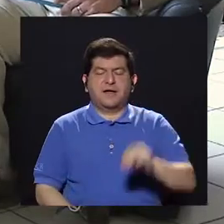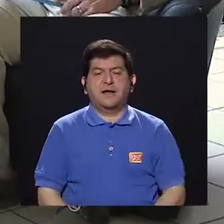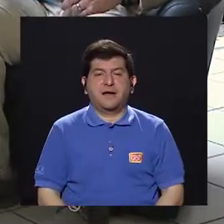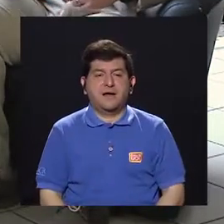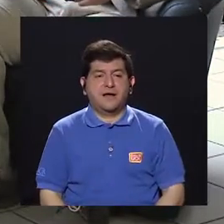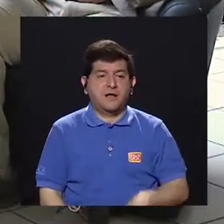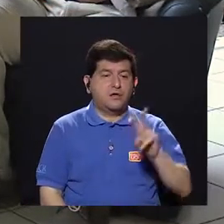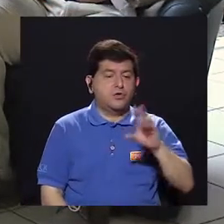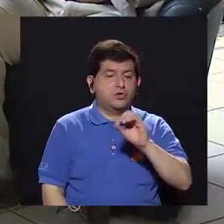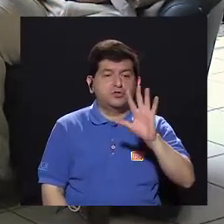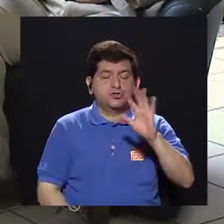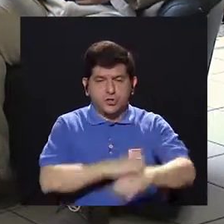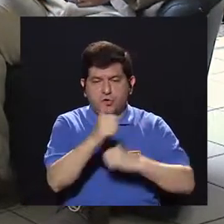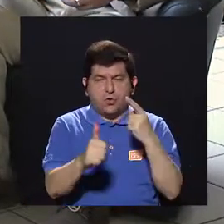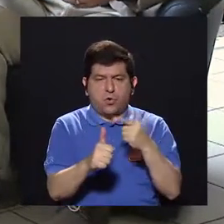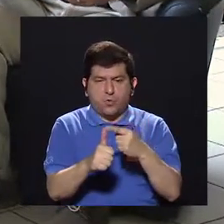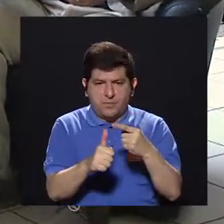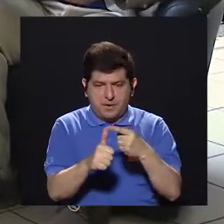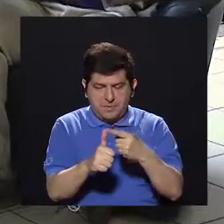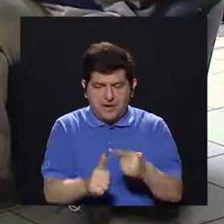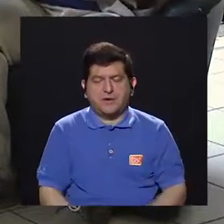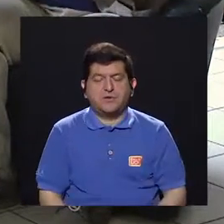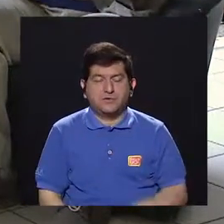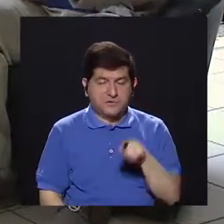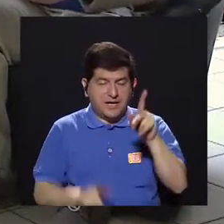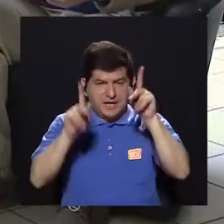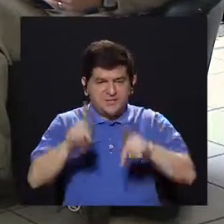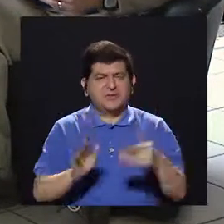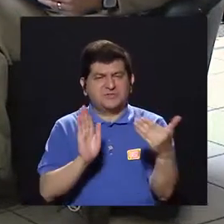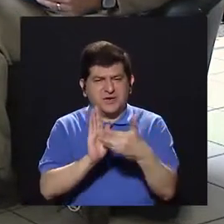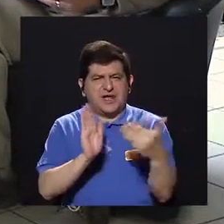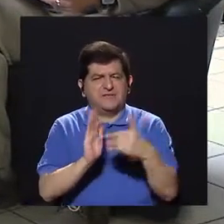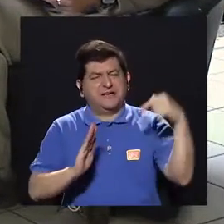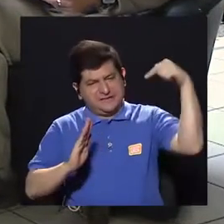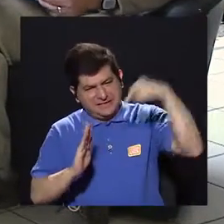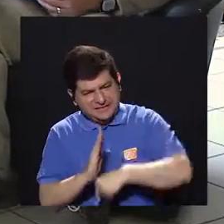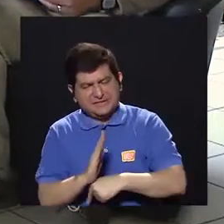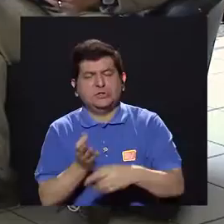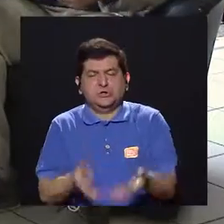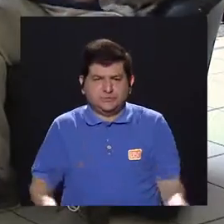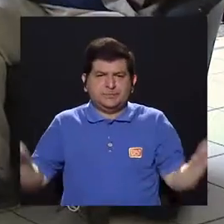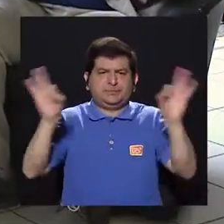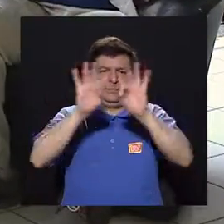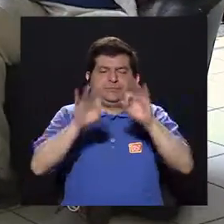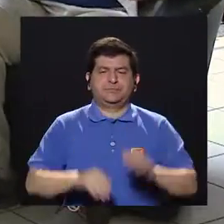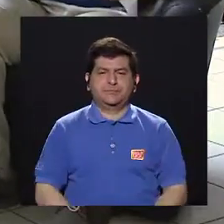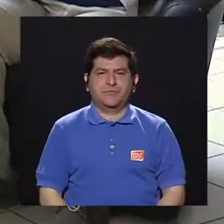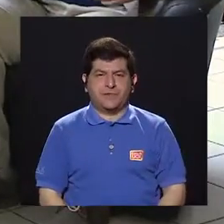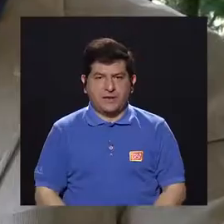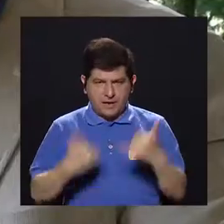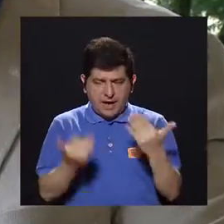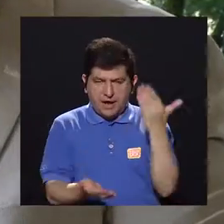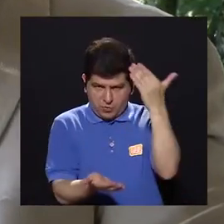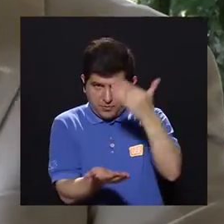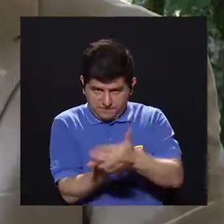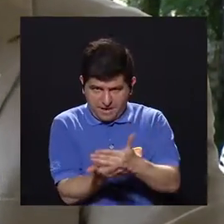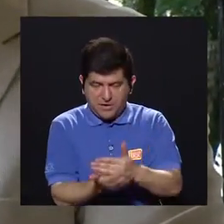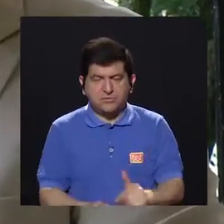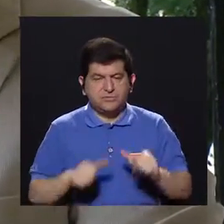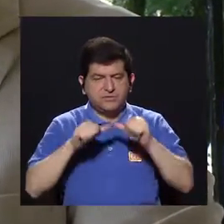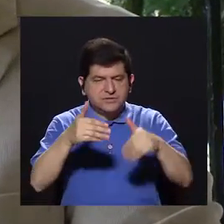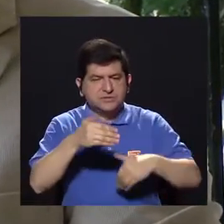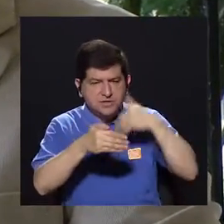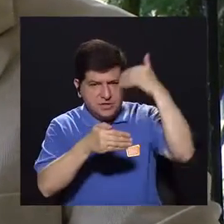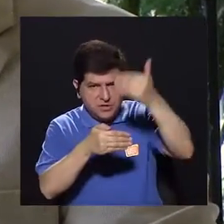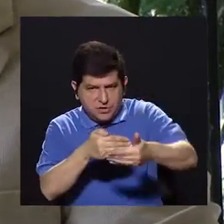muy severa e importante. Bueno, vamos a ir a una nueva pausa para continuar en sus hogares compartiendo con el